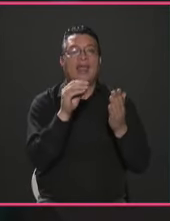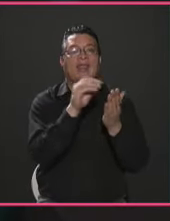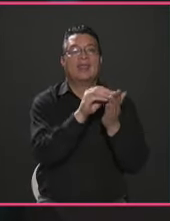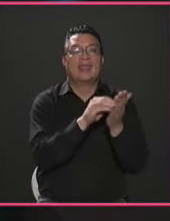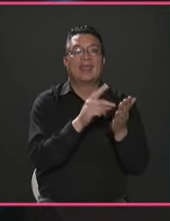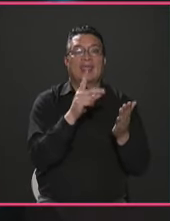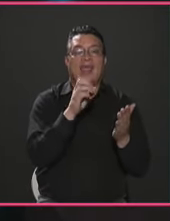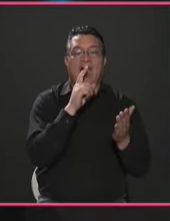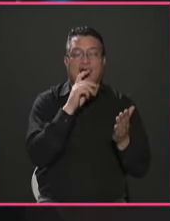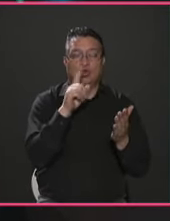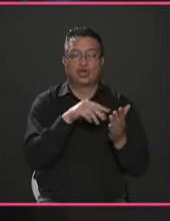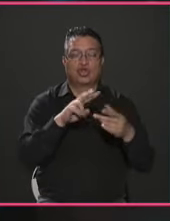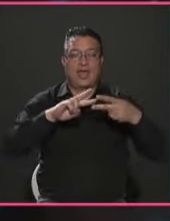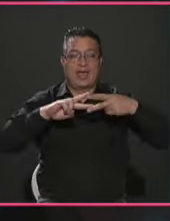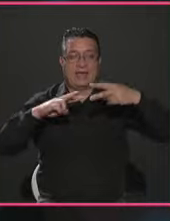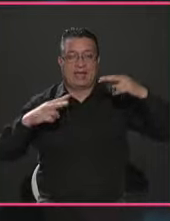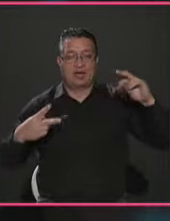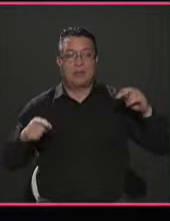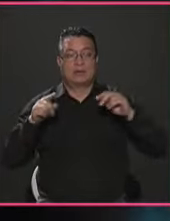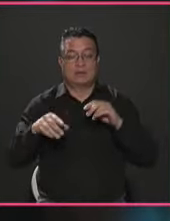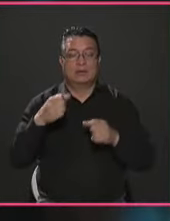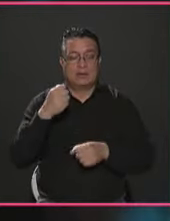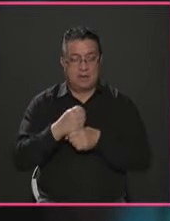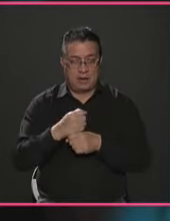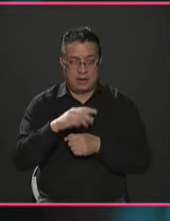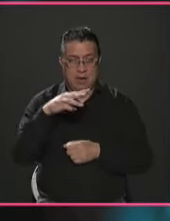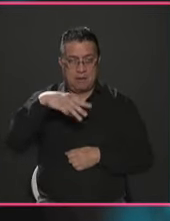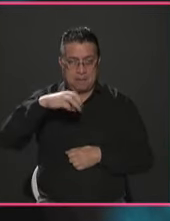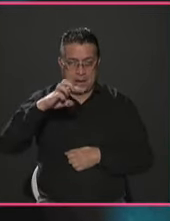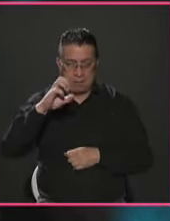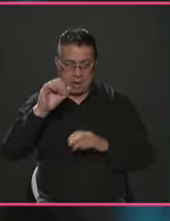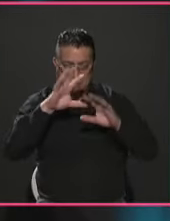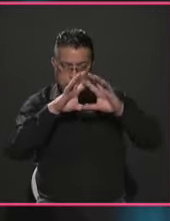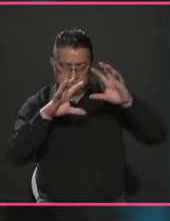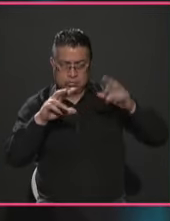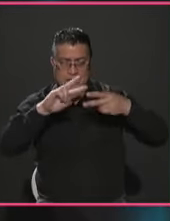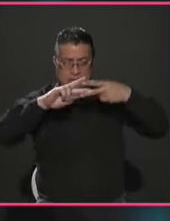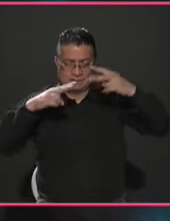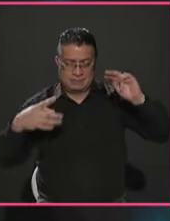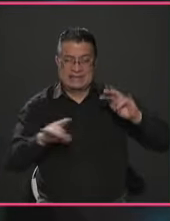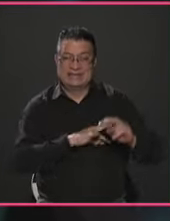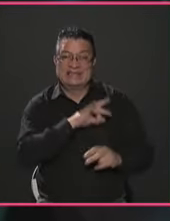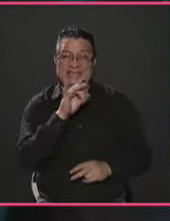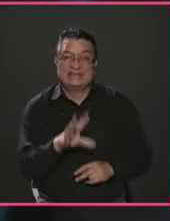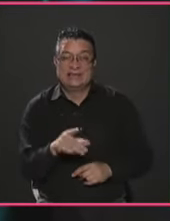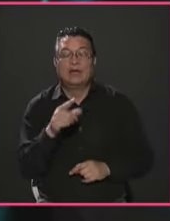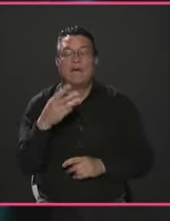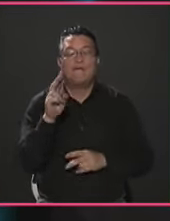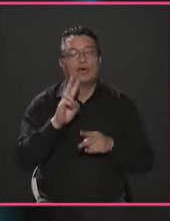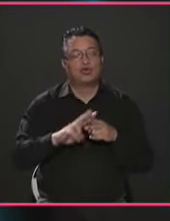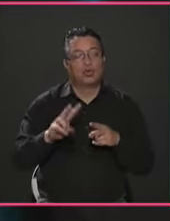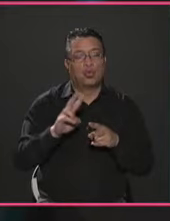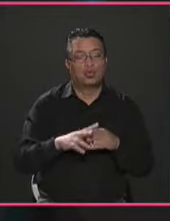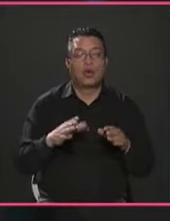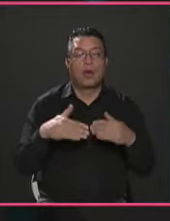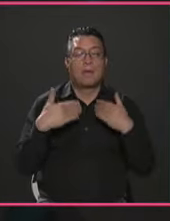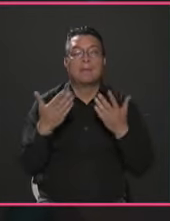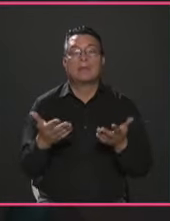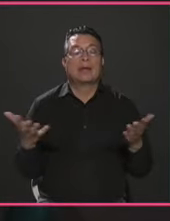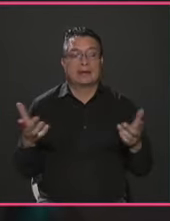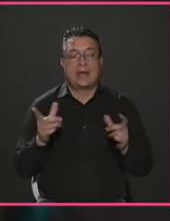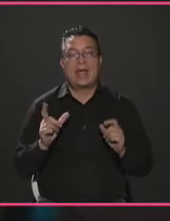lo más interesante es que en este momento está trabajando en mapear el genoma chileno En búsqueda de nuevas soluciones nada más ni nada menos que para el